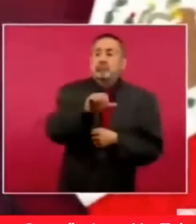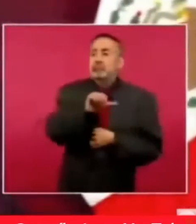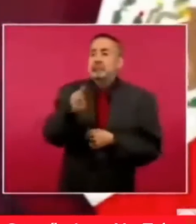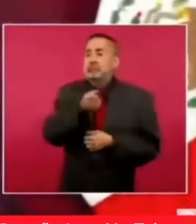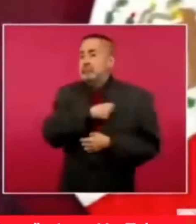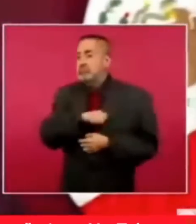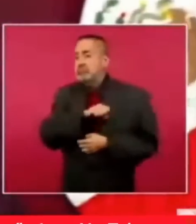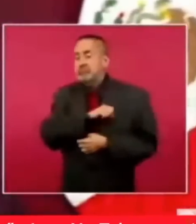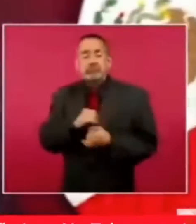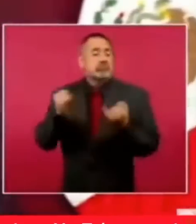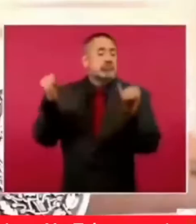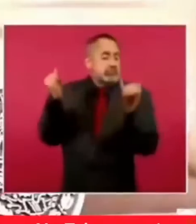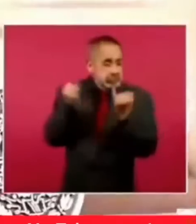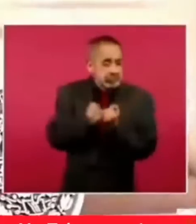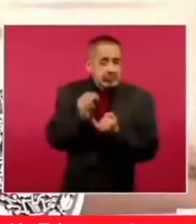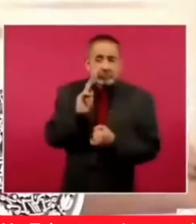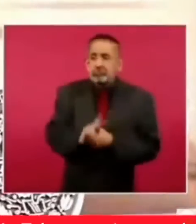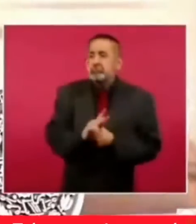el de